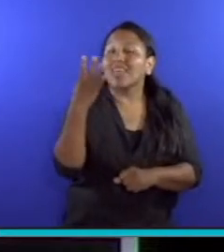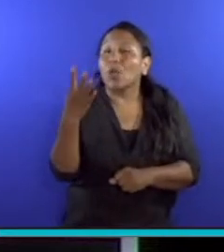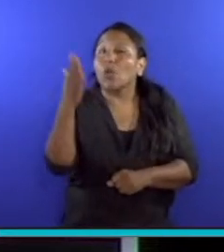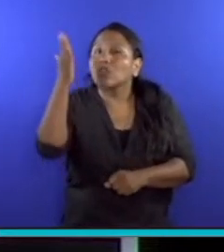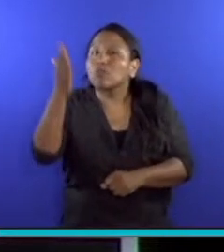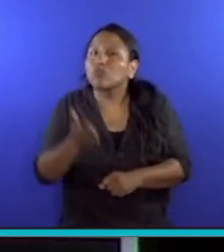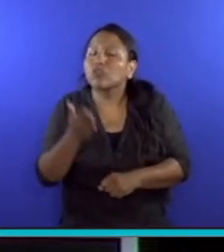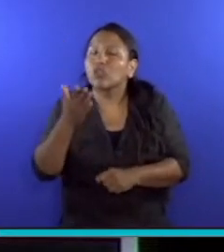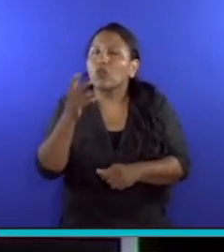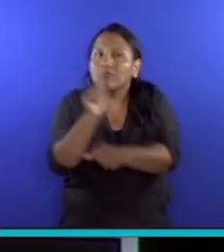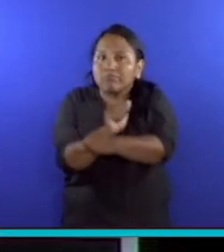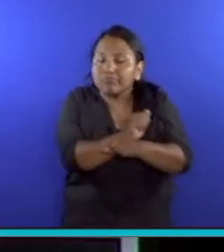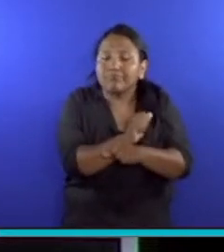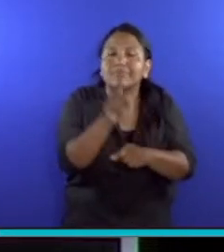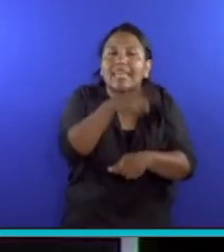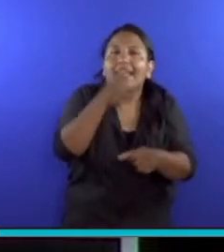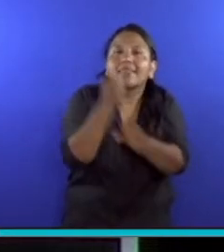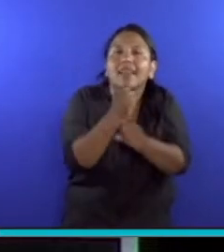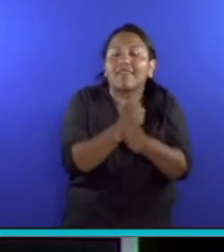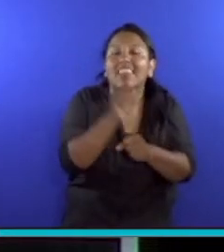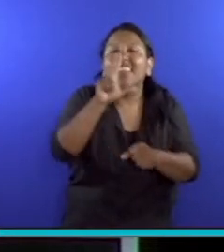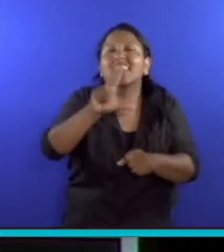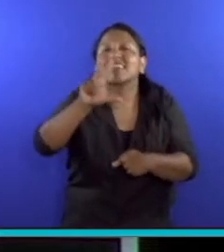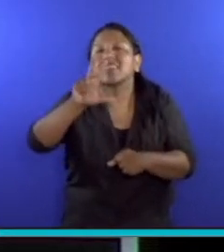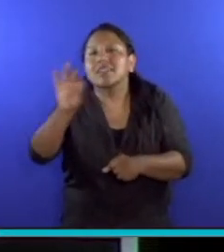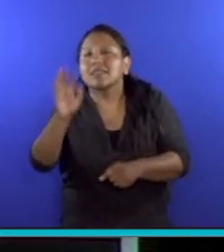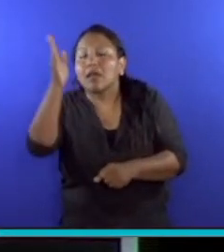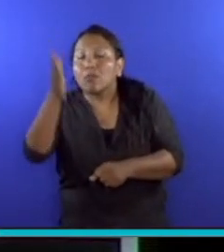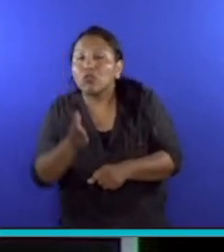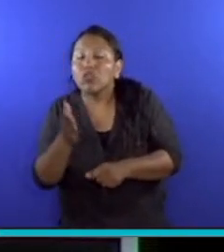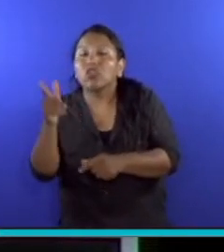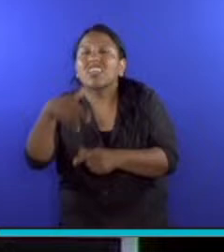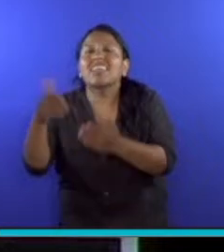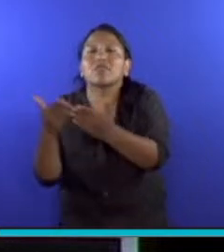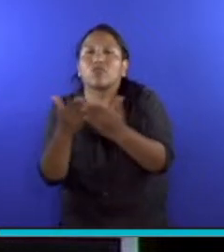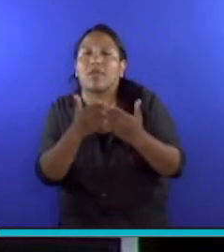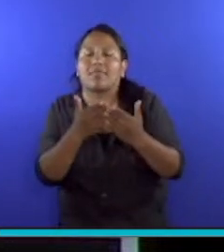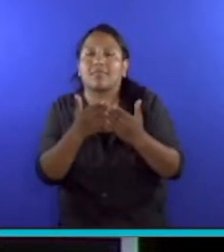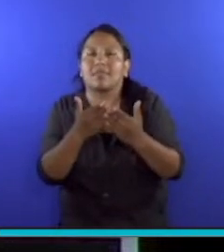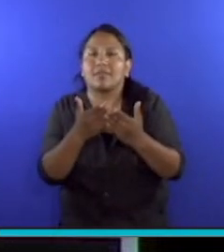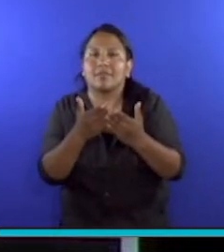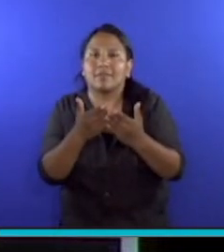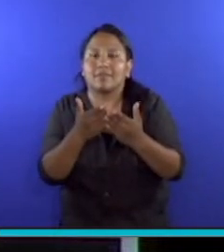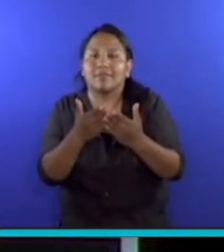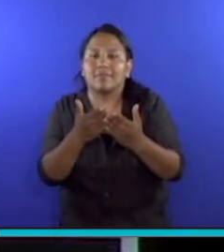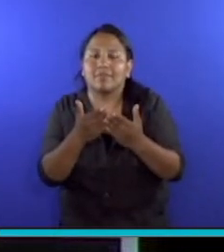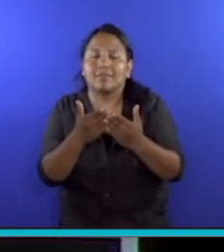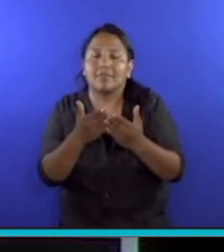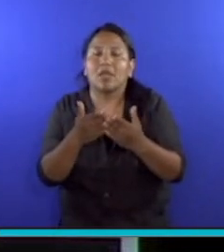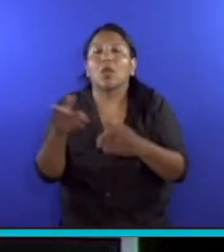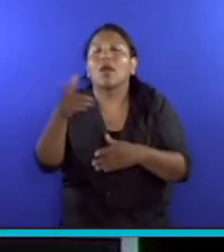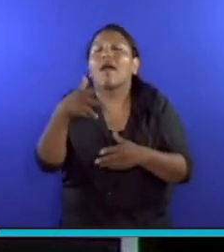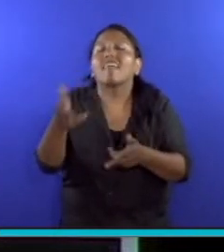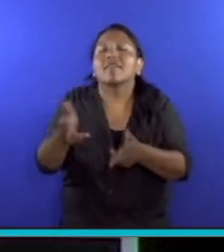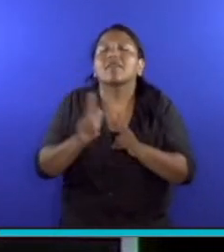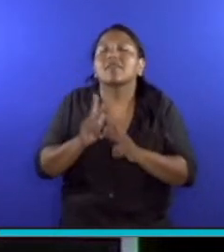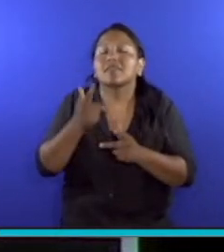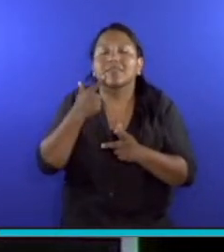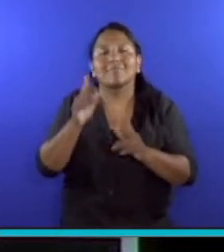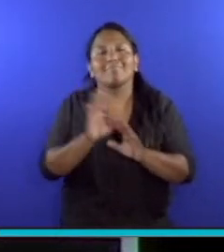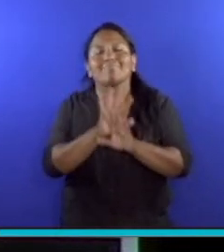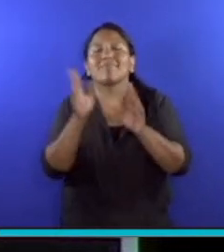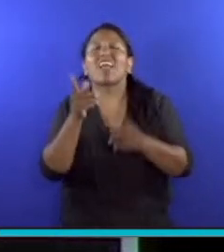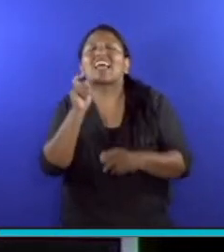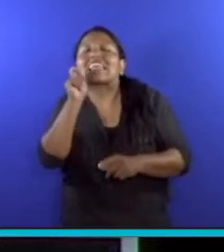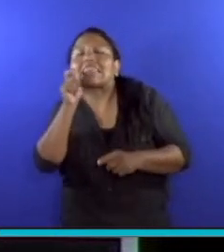eran trabajadores y el 30% eran estudiantes. Díganme ustedes si ahí no queda claro contra quién